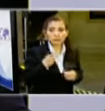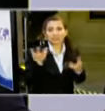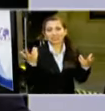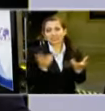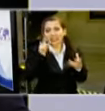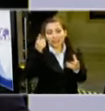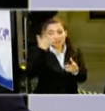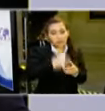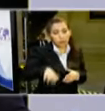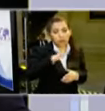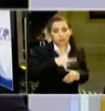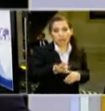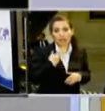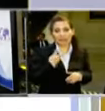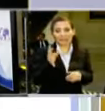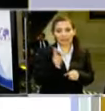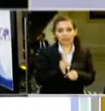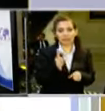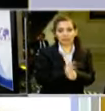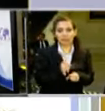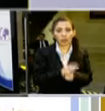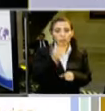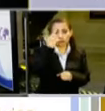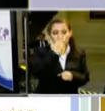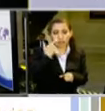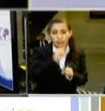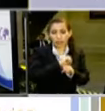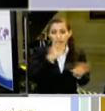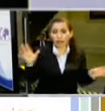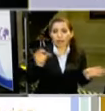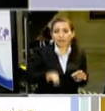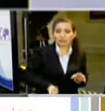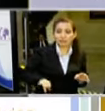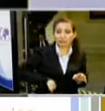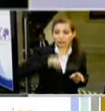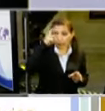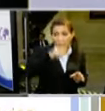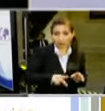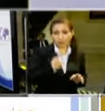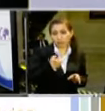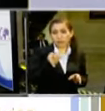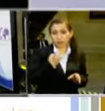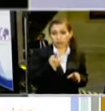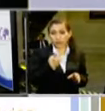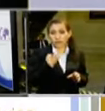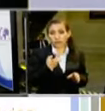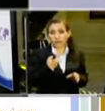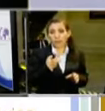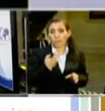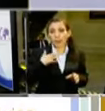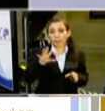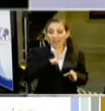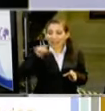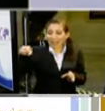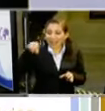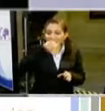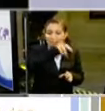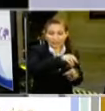es buscar y velar por una definición clara de los intereses de México y porque estos imperen en todos los